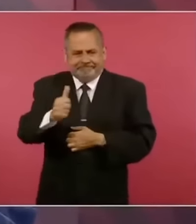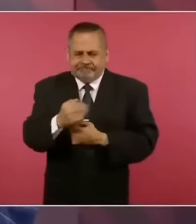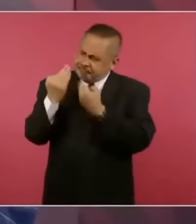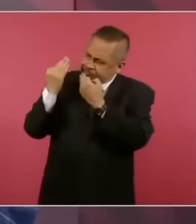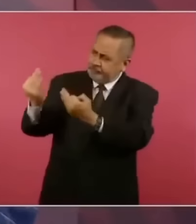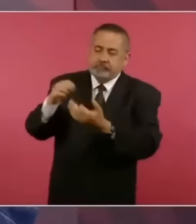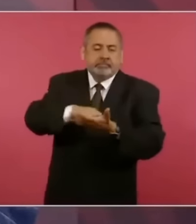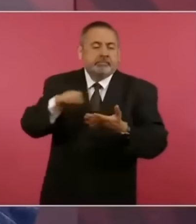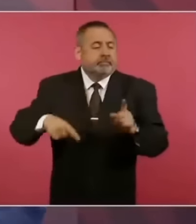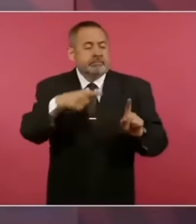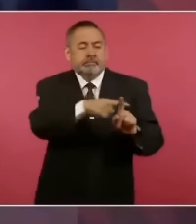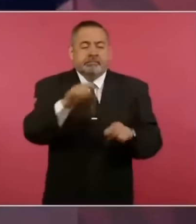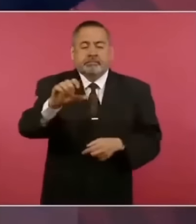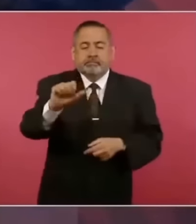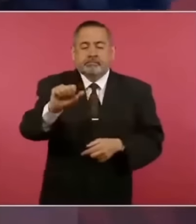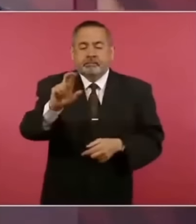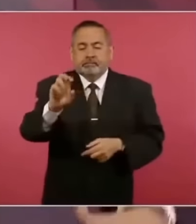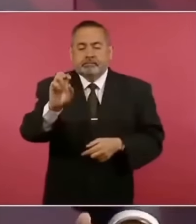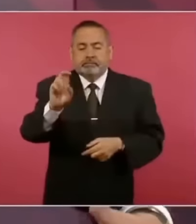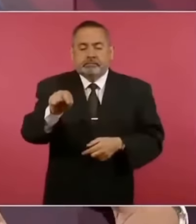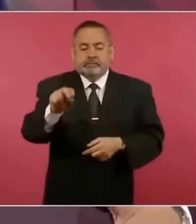definió y